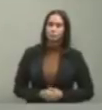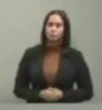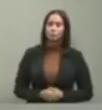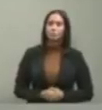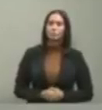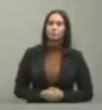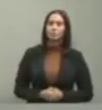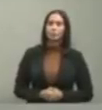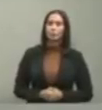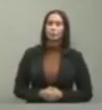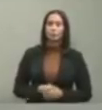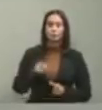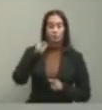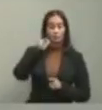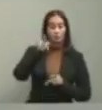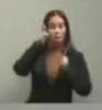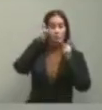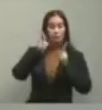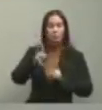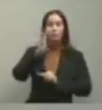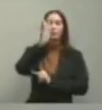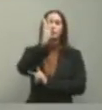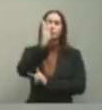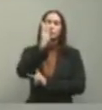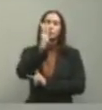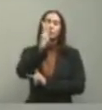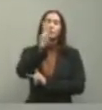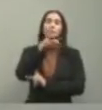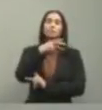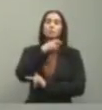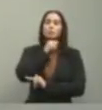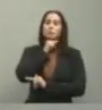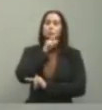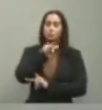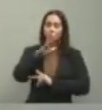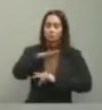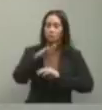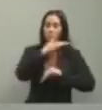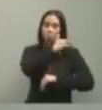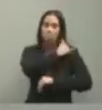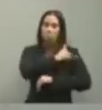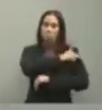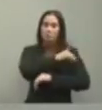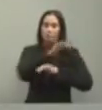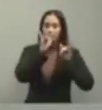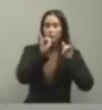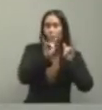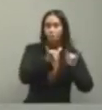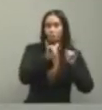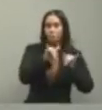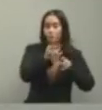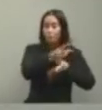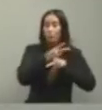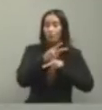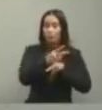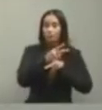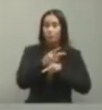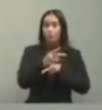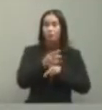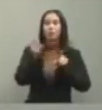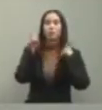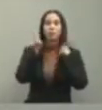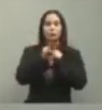el paciente de 62 años sigue interno y se ha confirmado igualmente queremos aprovechar